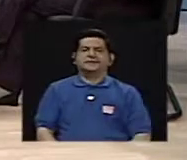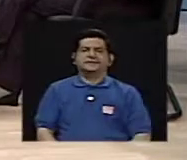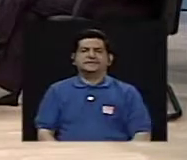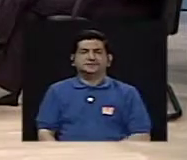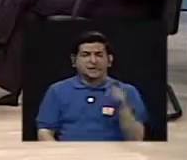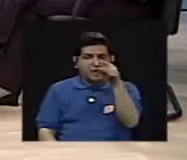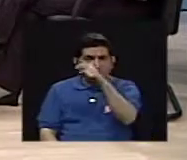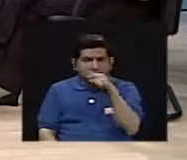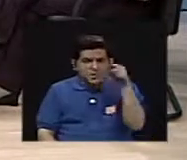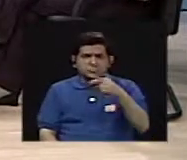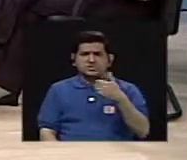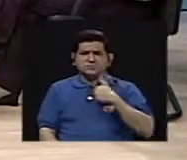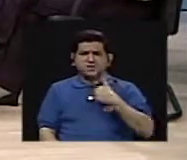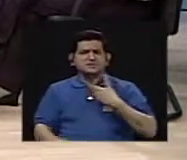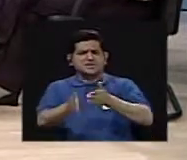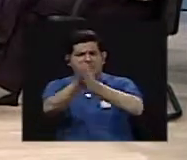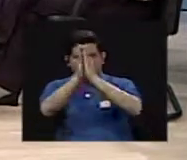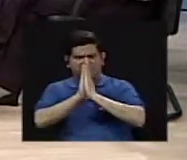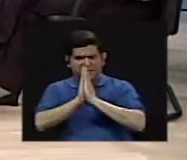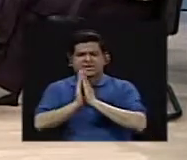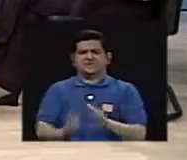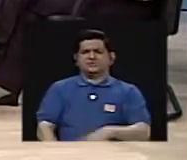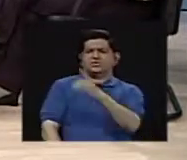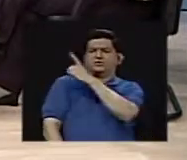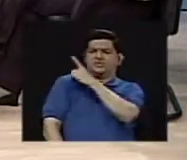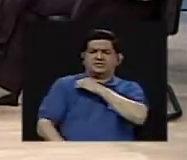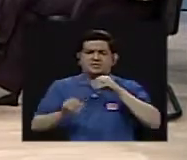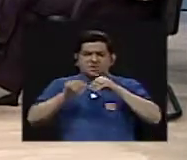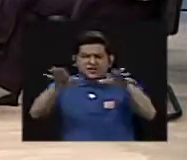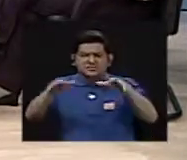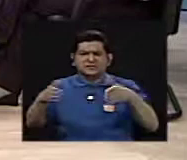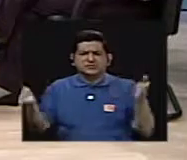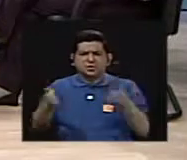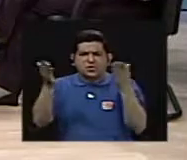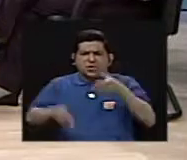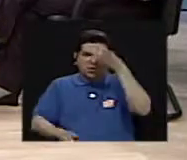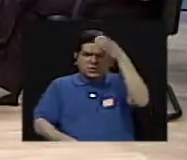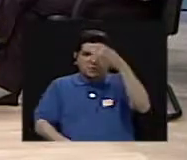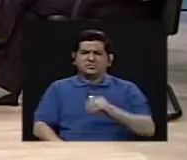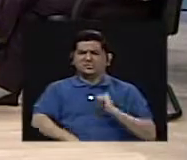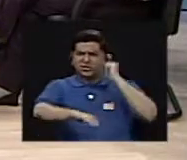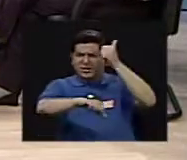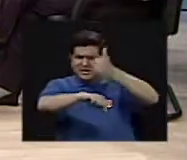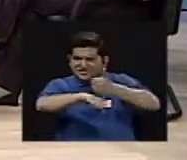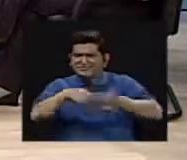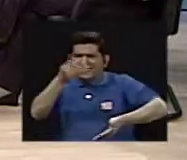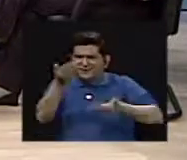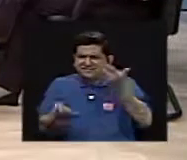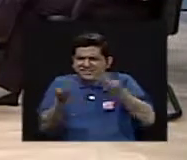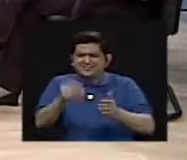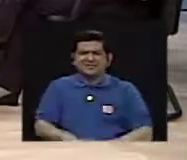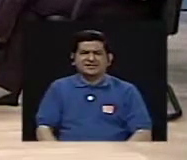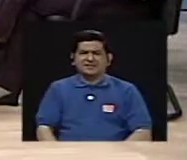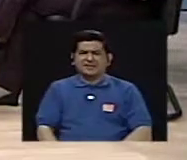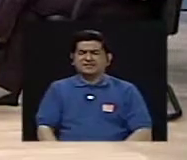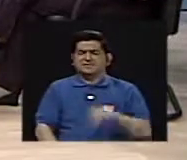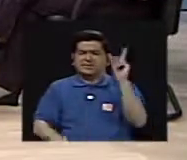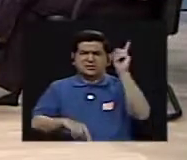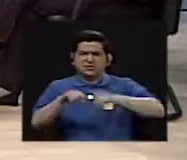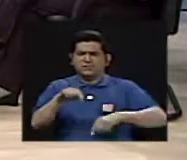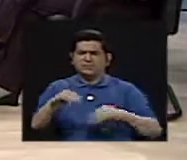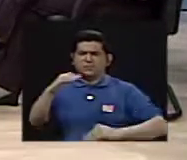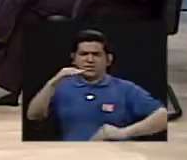Ustedes cuando reciben la solicitud de Dirección de Extensión y Promoción de la Cultura, ¿se plantean de alguna manera que no puede pasar de media